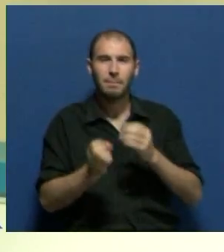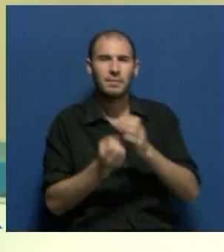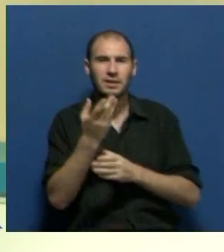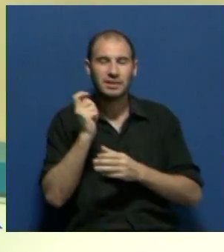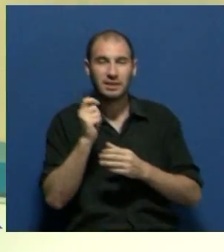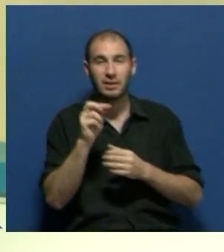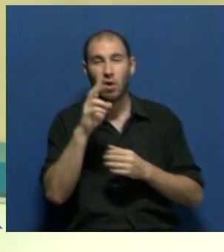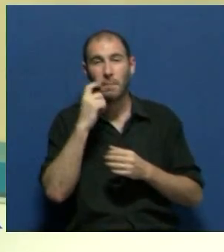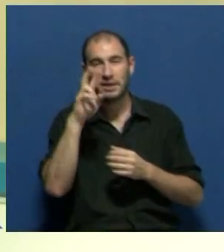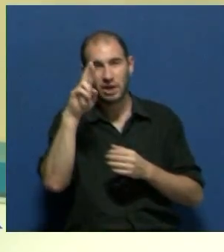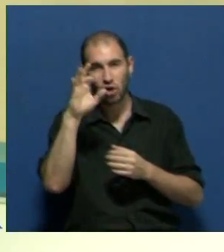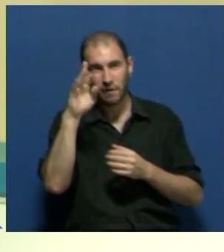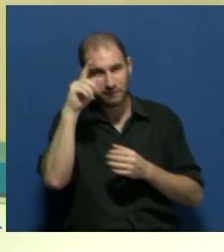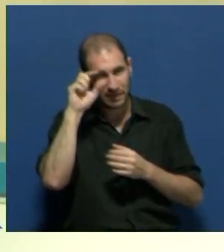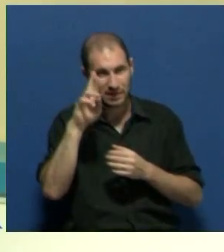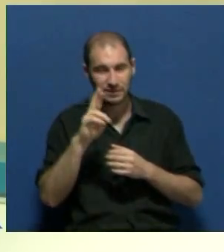principio fue justamente Rover.